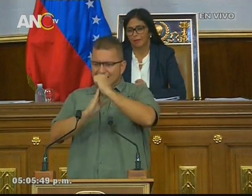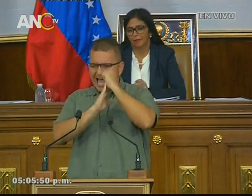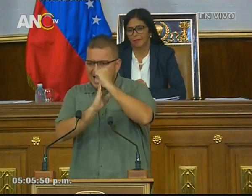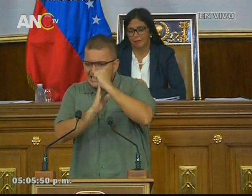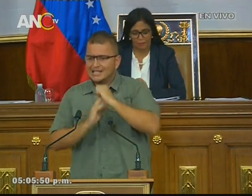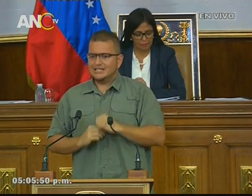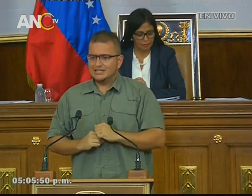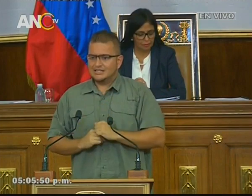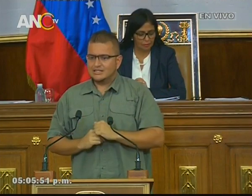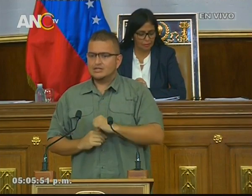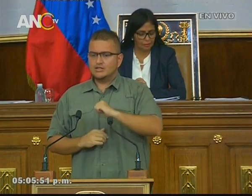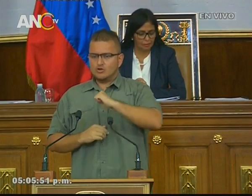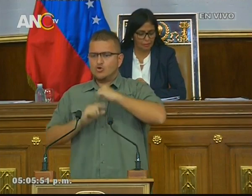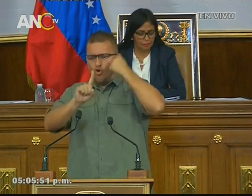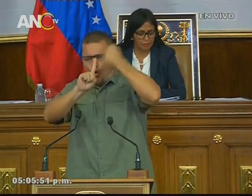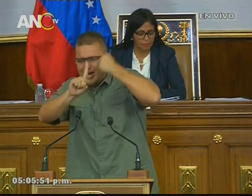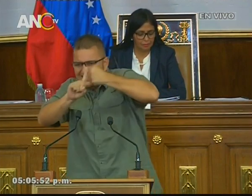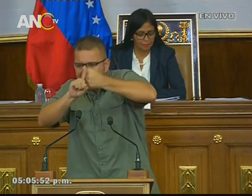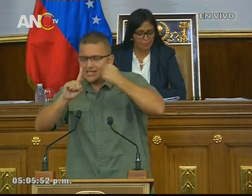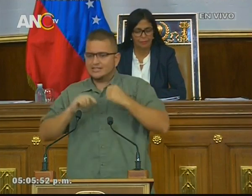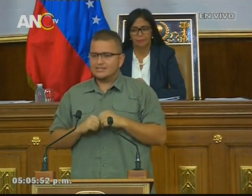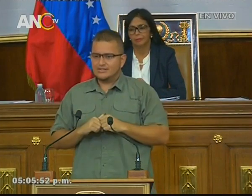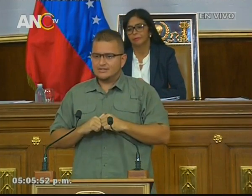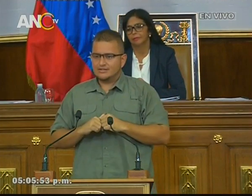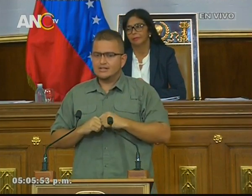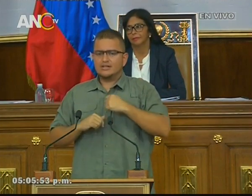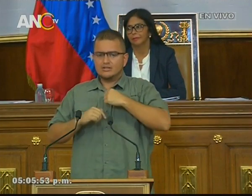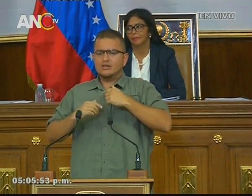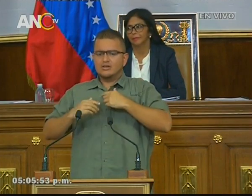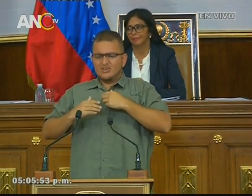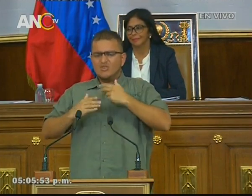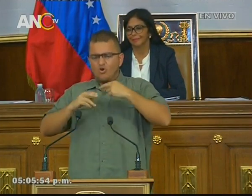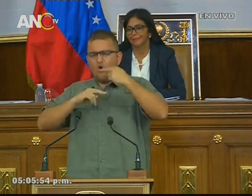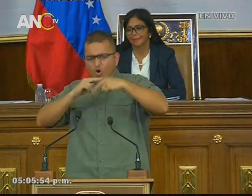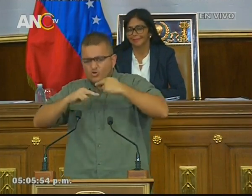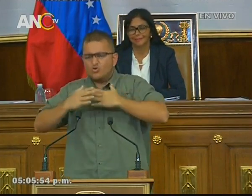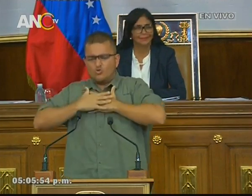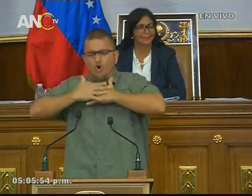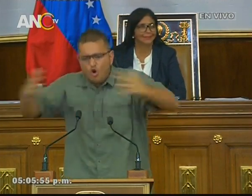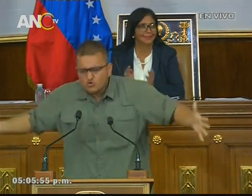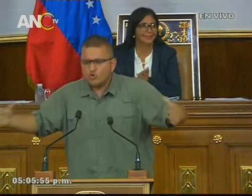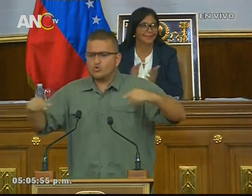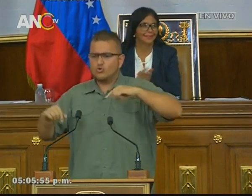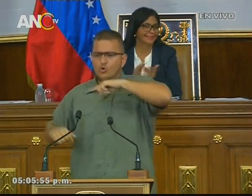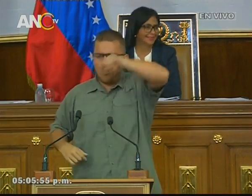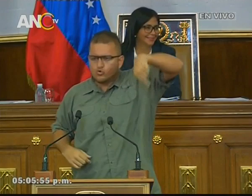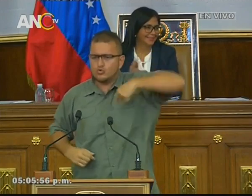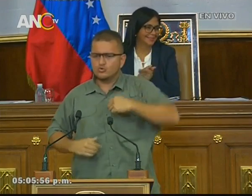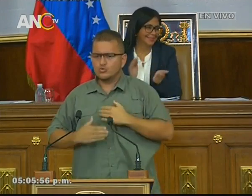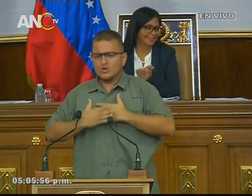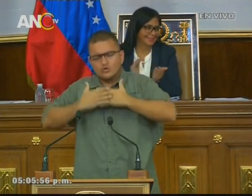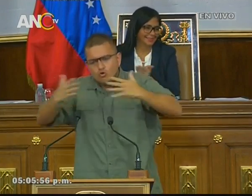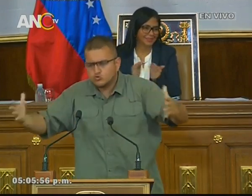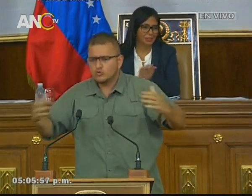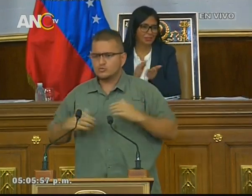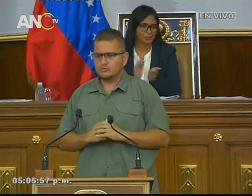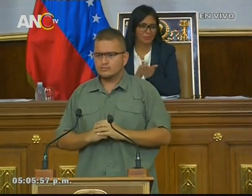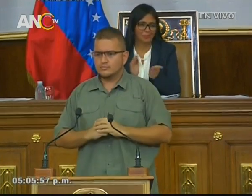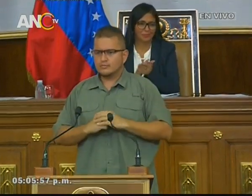Quiero que sepan que soy un soldado, soy un luchador, soy un revolucionario y